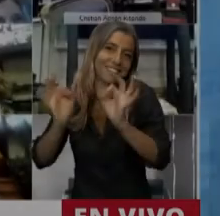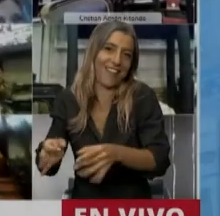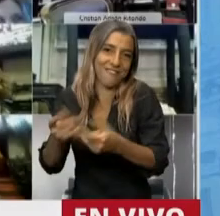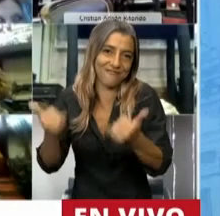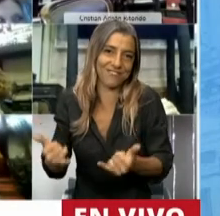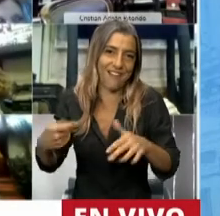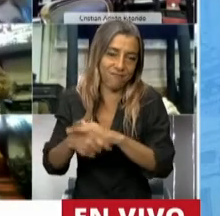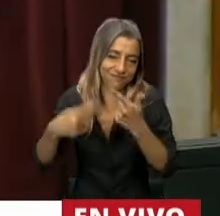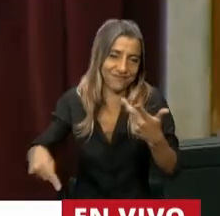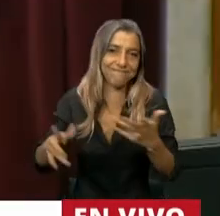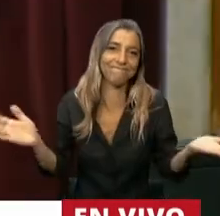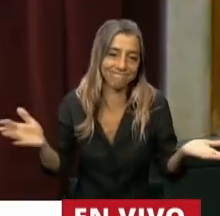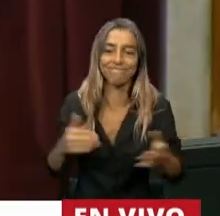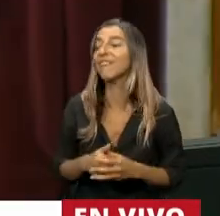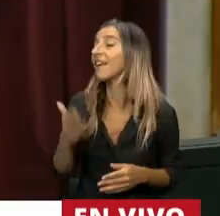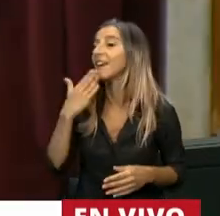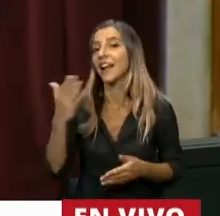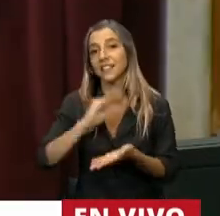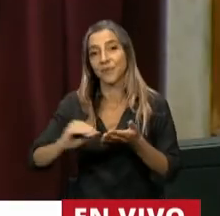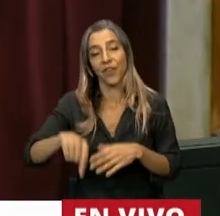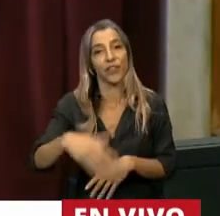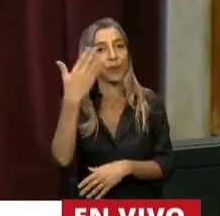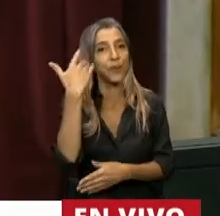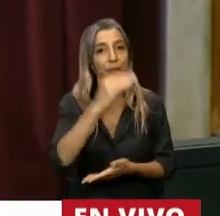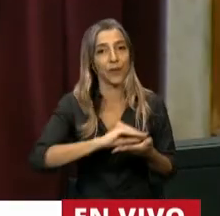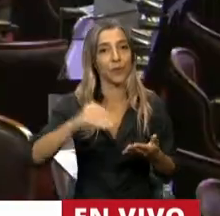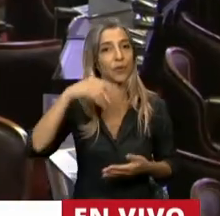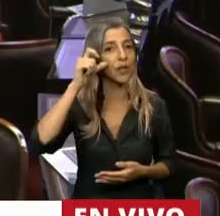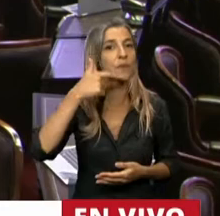Tiene la palabra el diputado Diego Mestre.